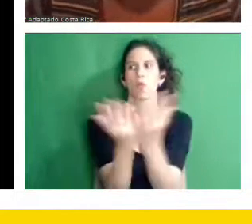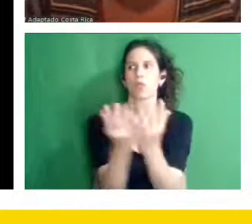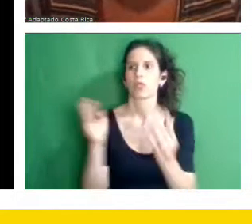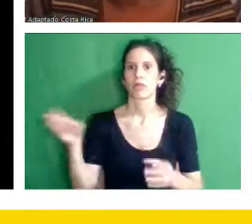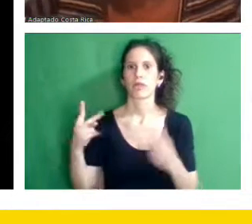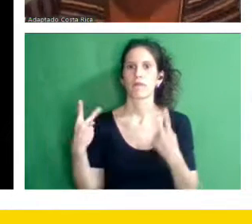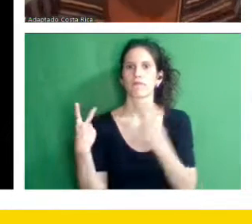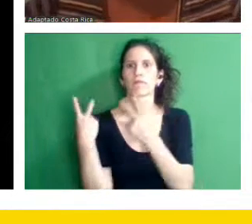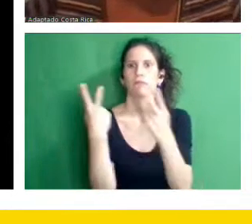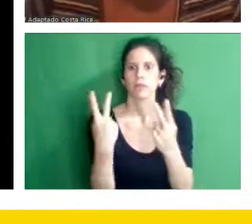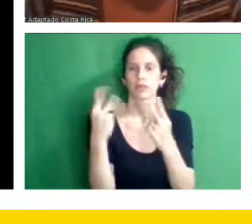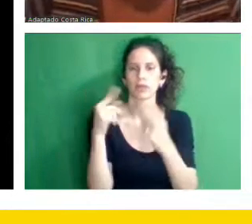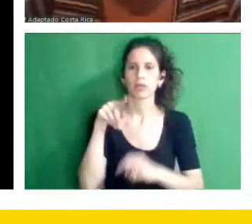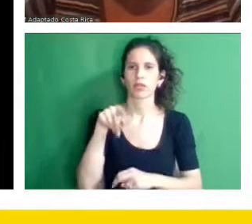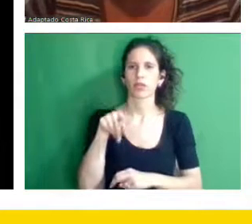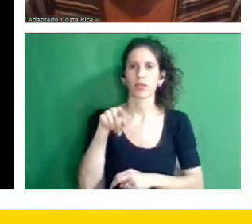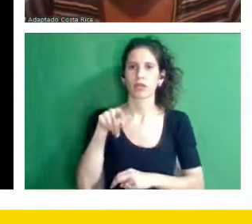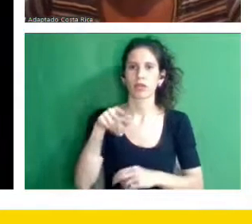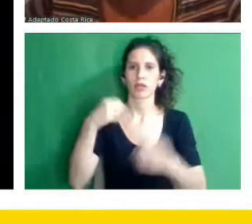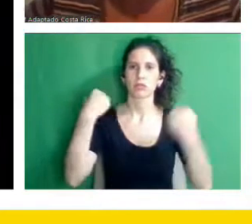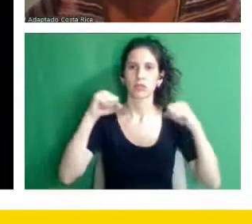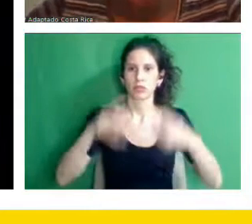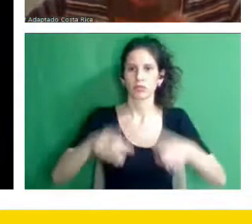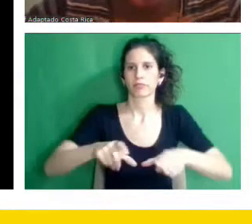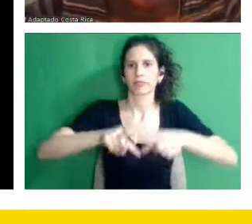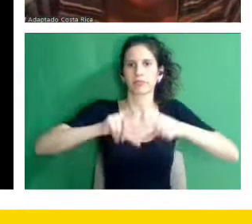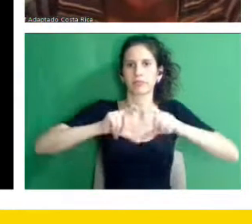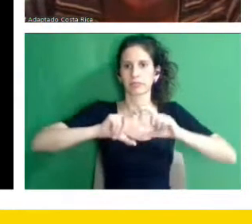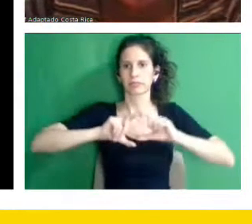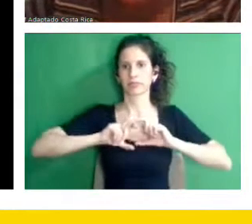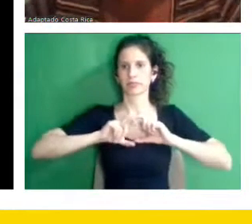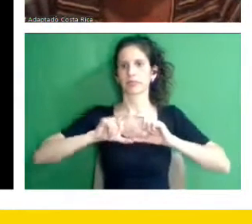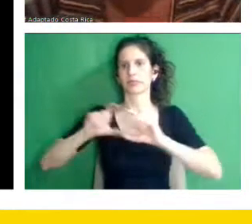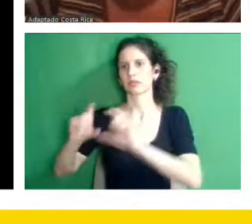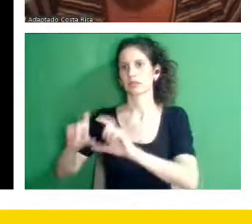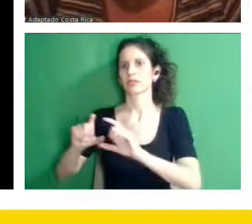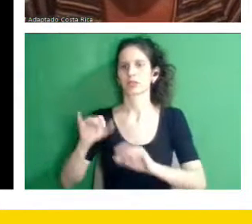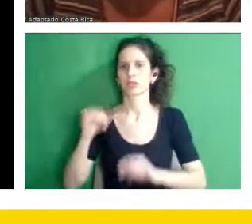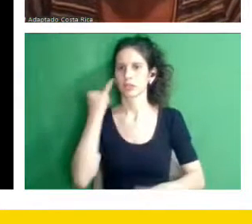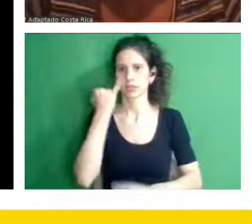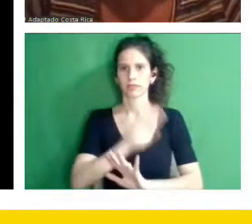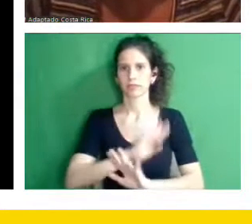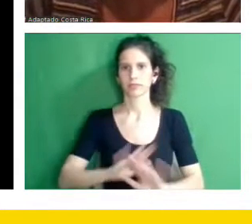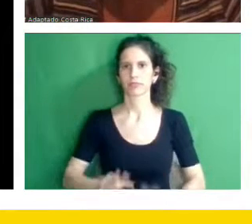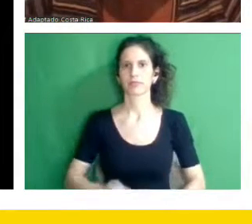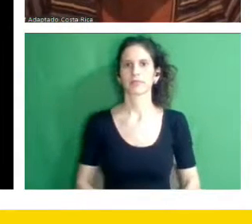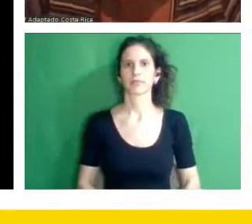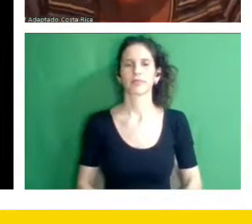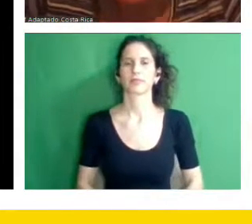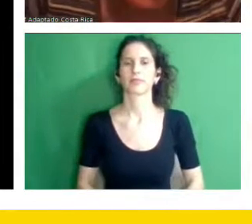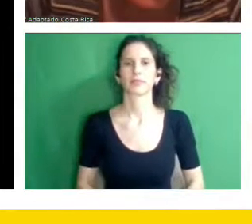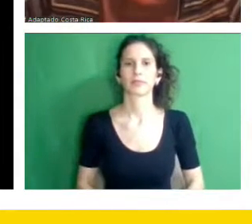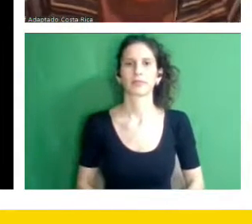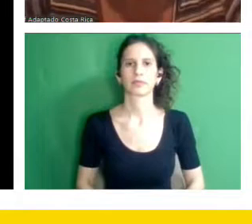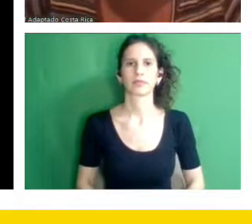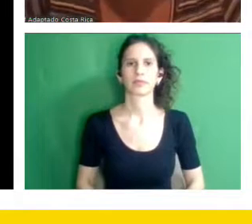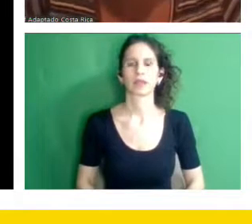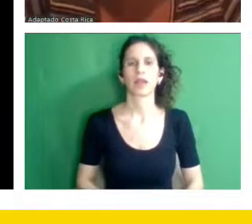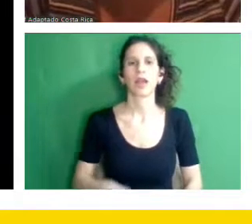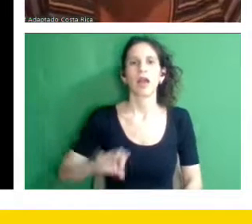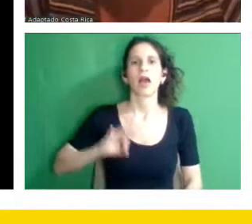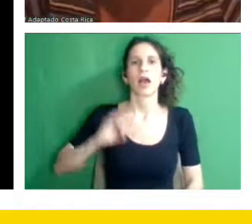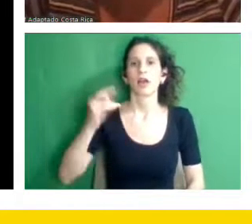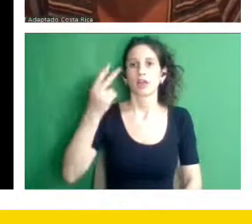plata. Y digamos, ya en el mundial pasado, en el 2021, que es esta foto que vemos acá, se incorporan además Dariel Meléndez, que es